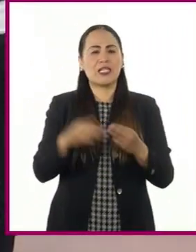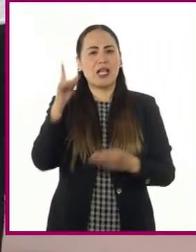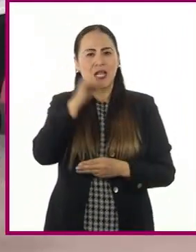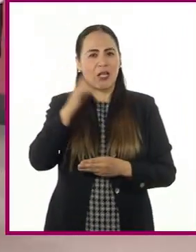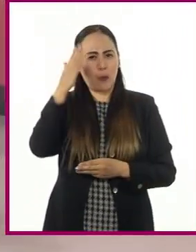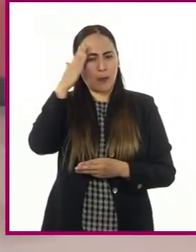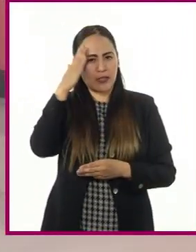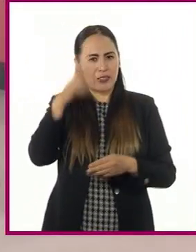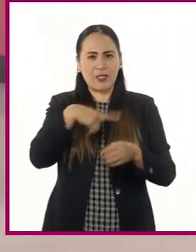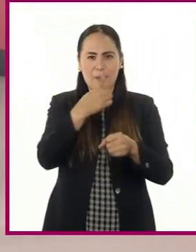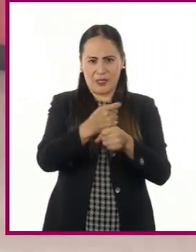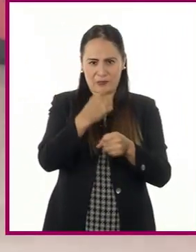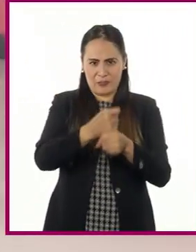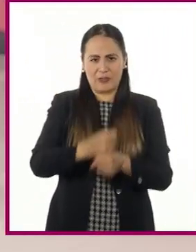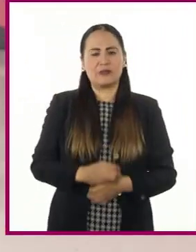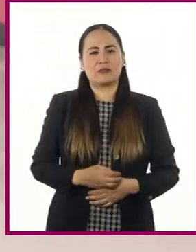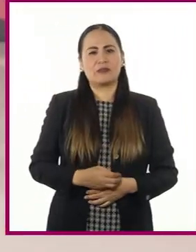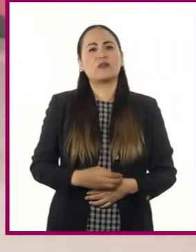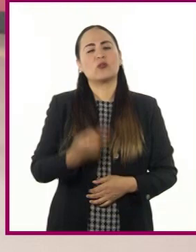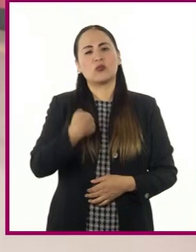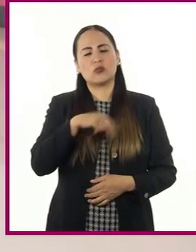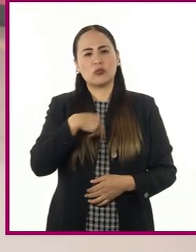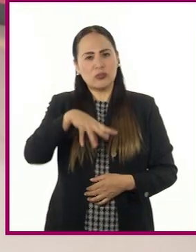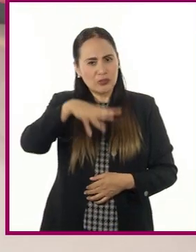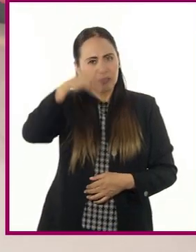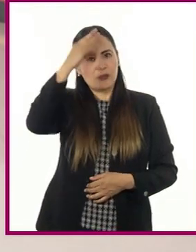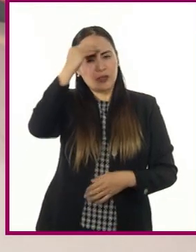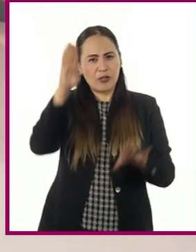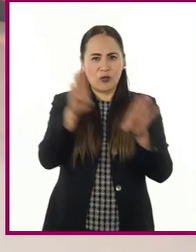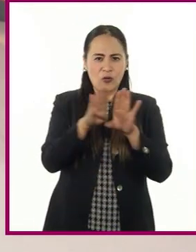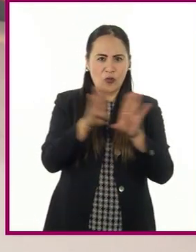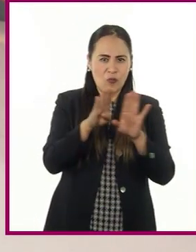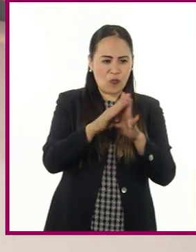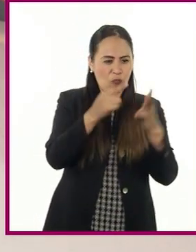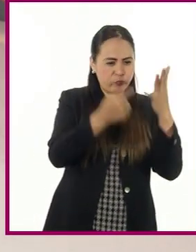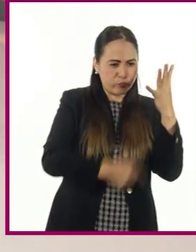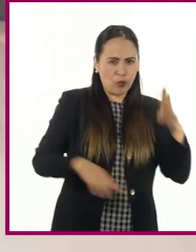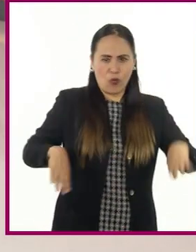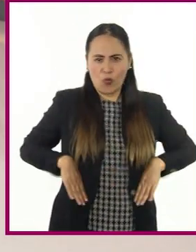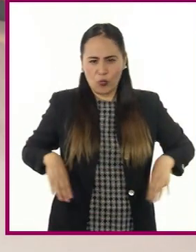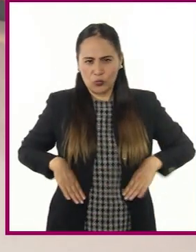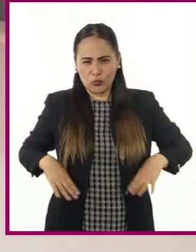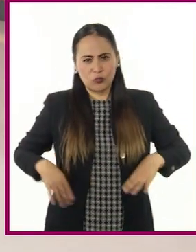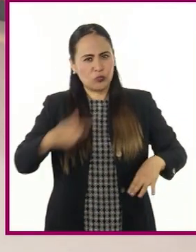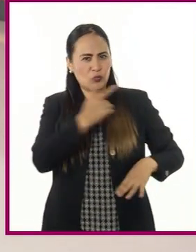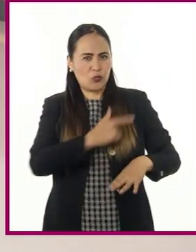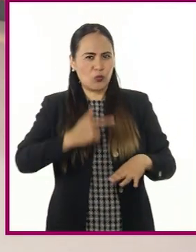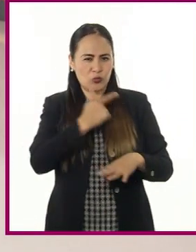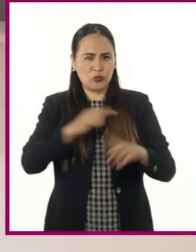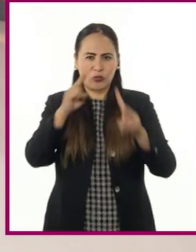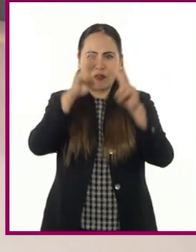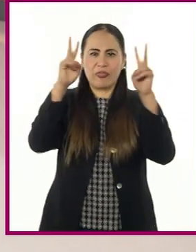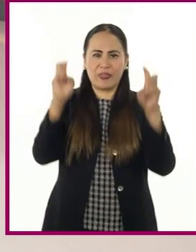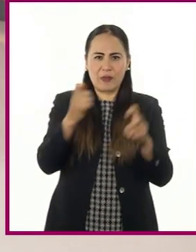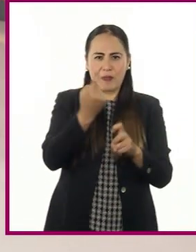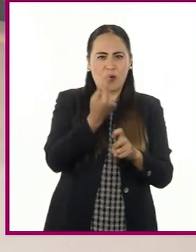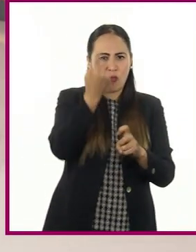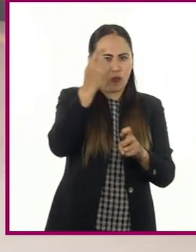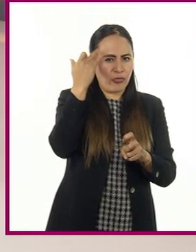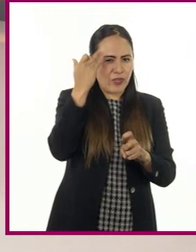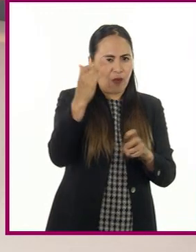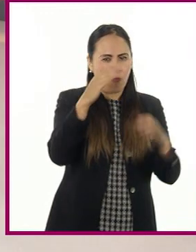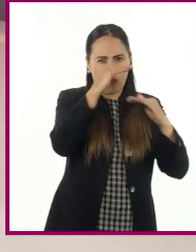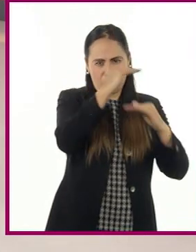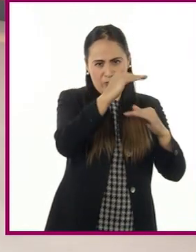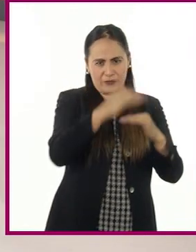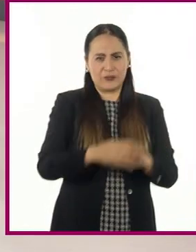grado, en la que hemos aprendido a vincular recursos literarios con gustos estéticos y temas de una época.